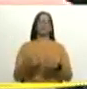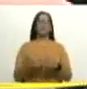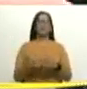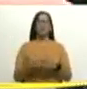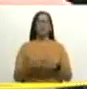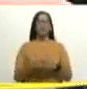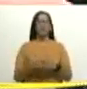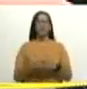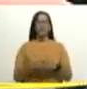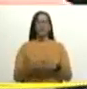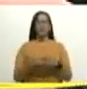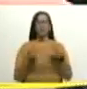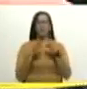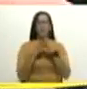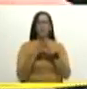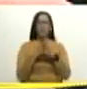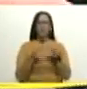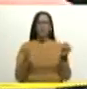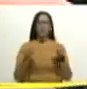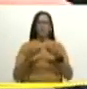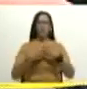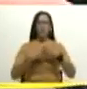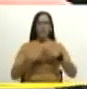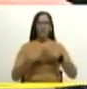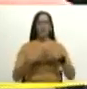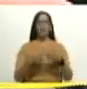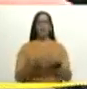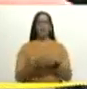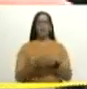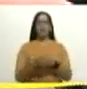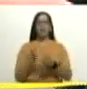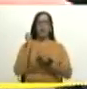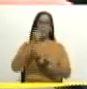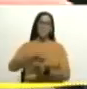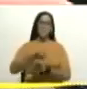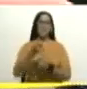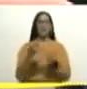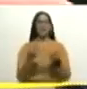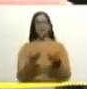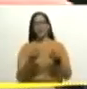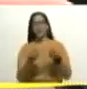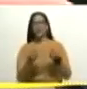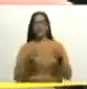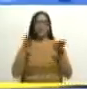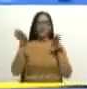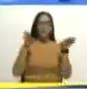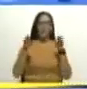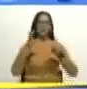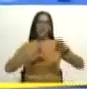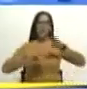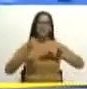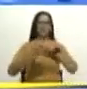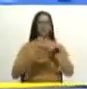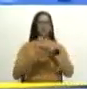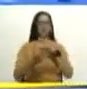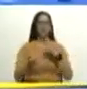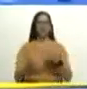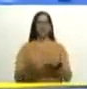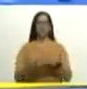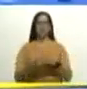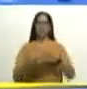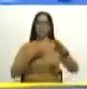Todos los motores, la agricultura, la pesca, la industria, el comercio, el turismo, ciencia, tecnología, telecomunicaciones.